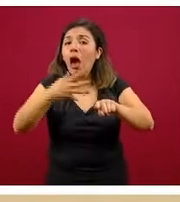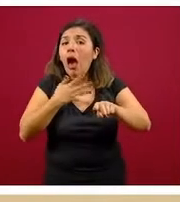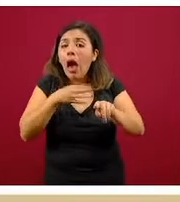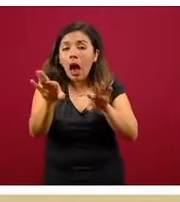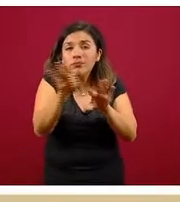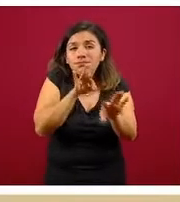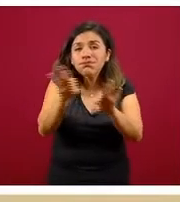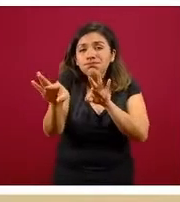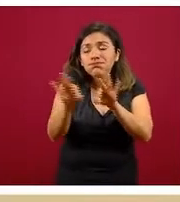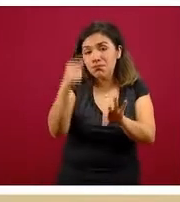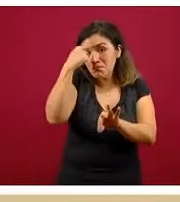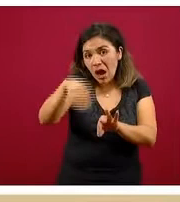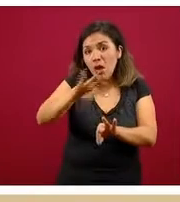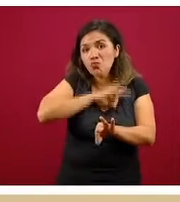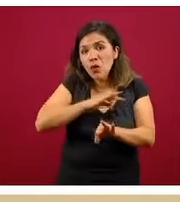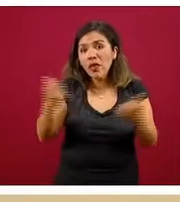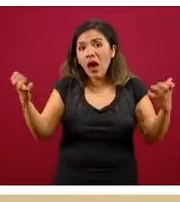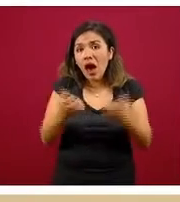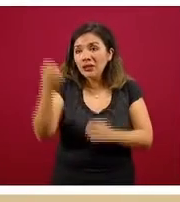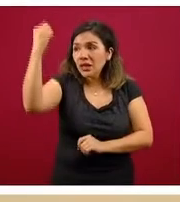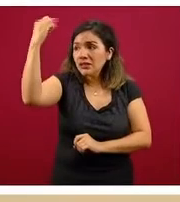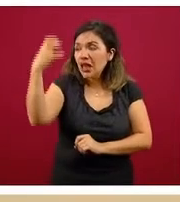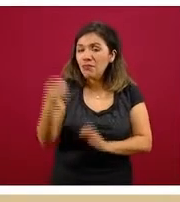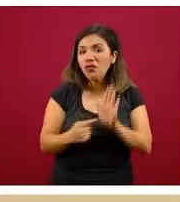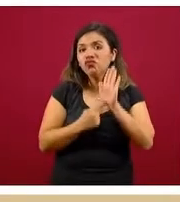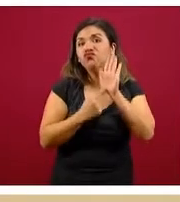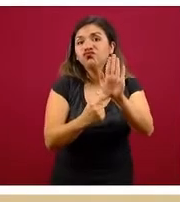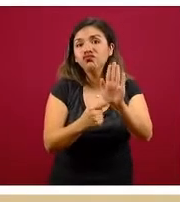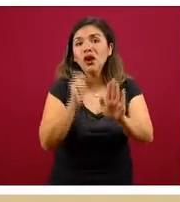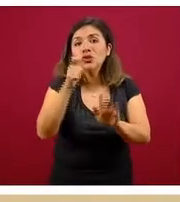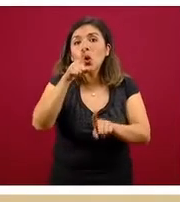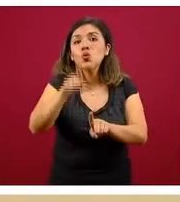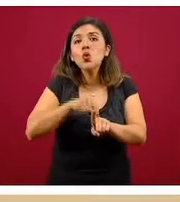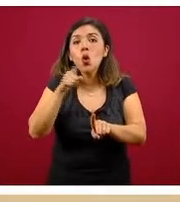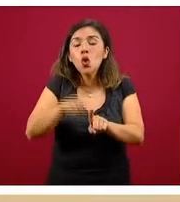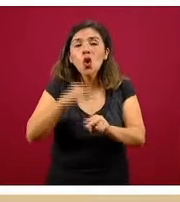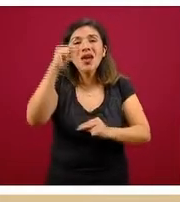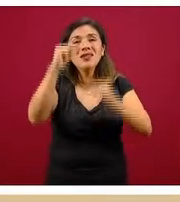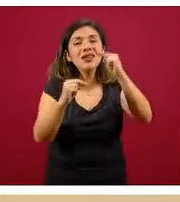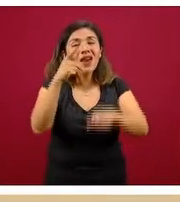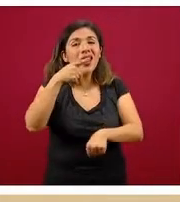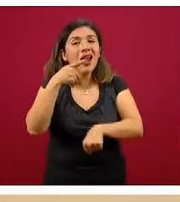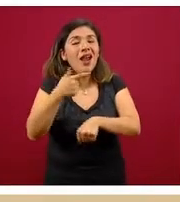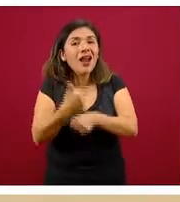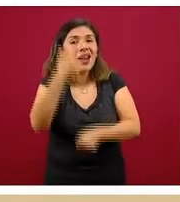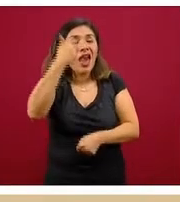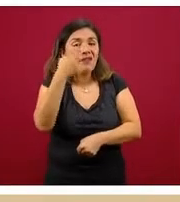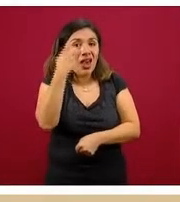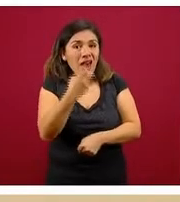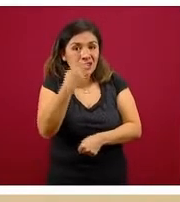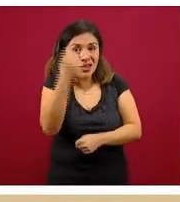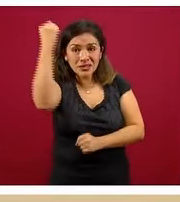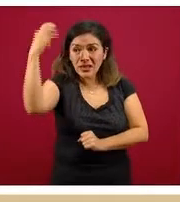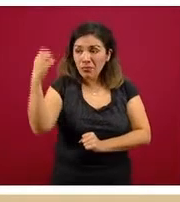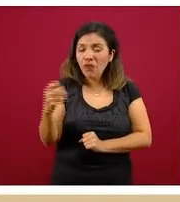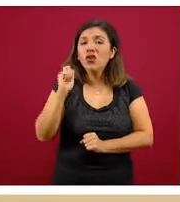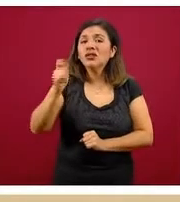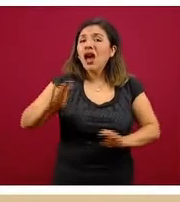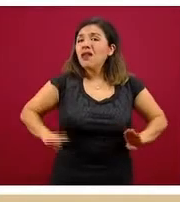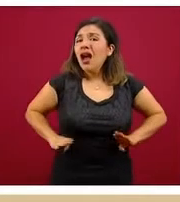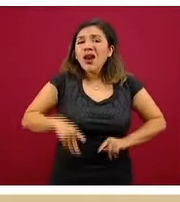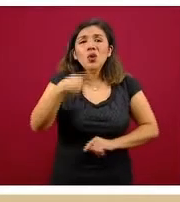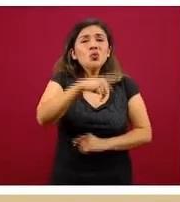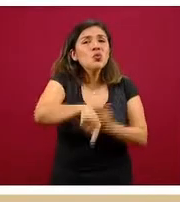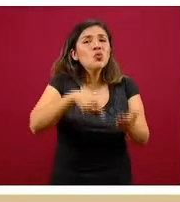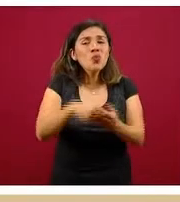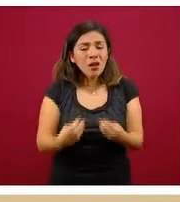se seleccionaron para poder ponderar el color y el nivel de riesgo del semáforo, quiere decir que las condiciones